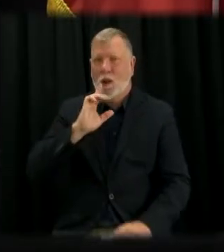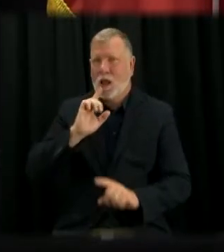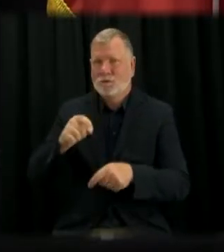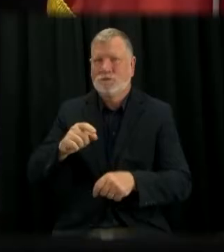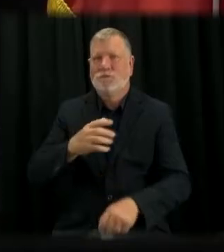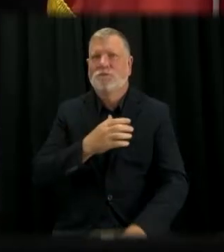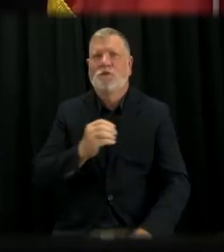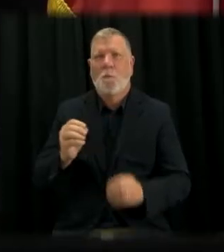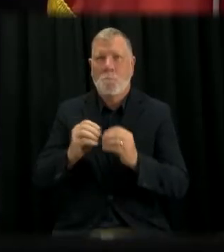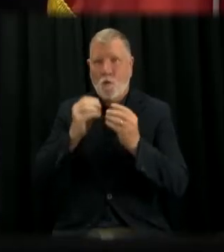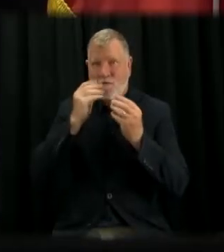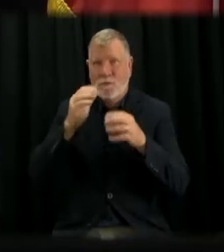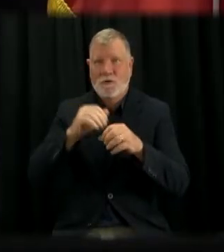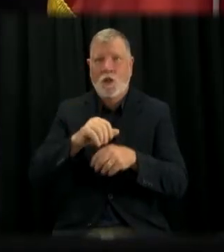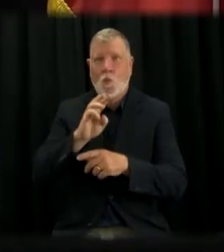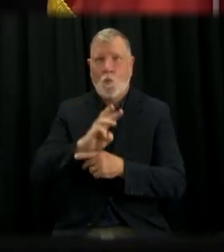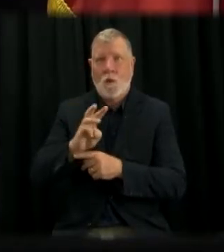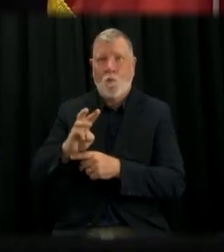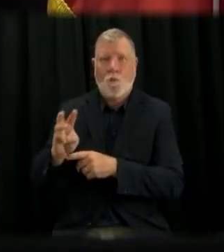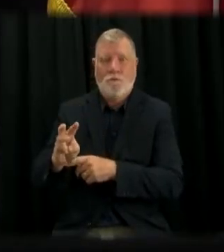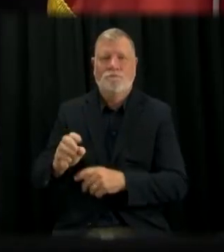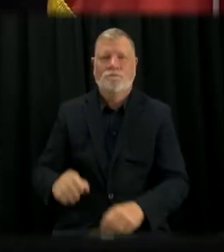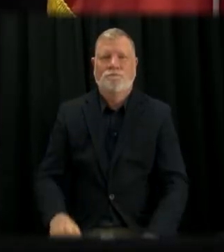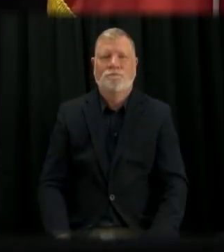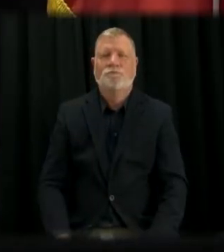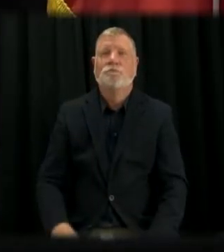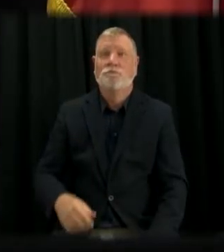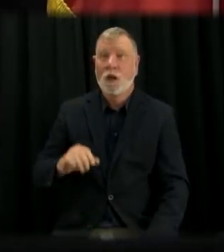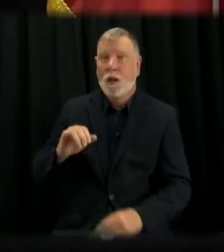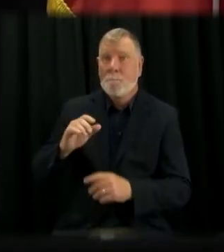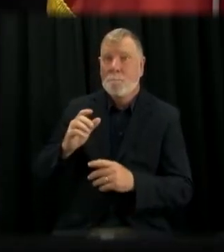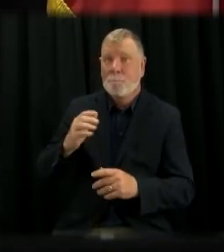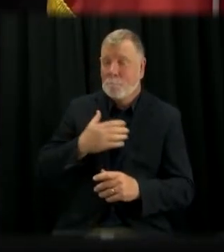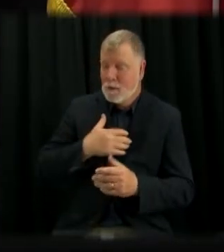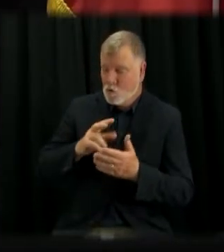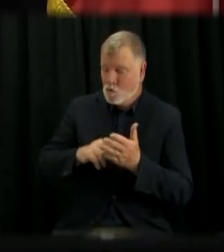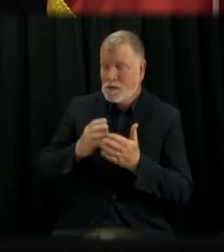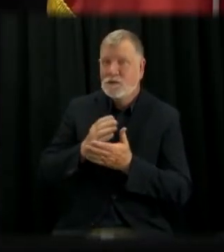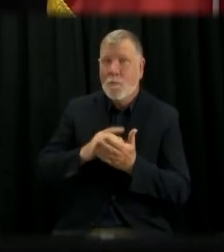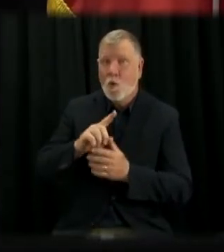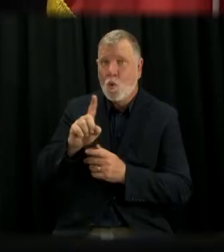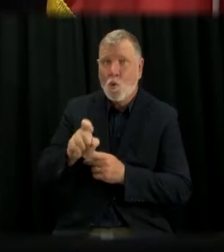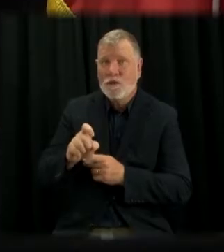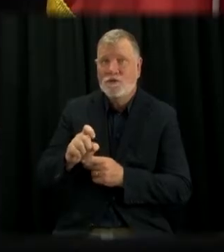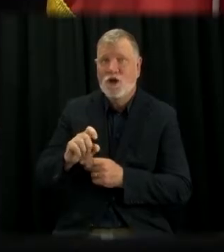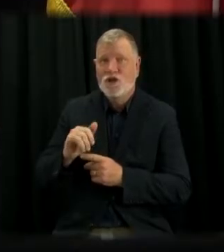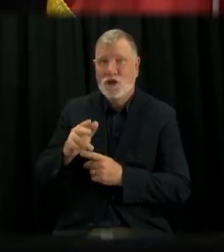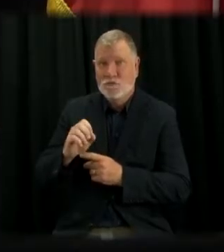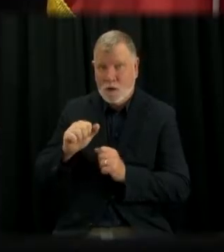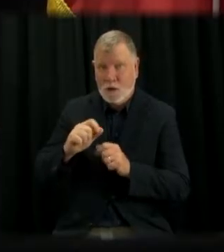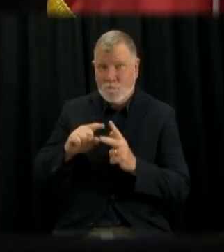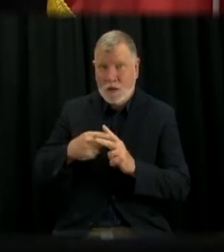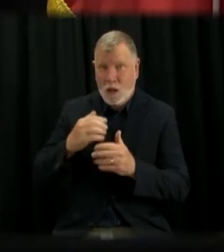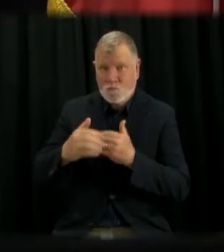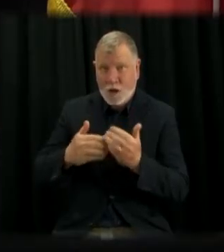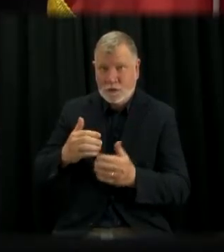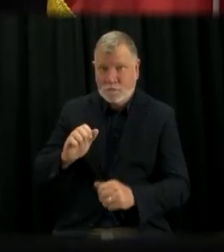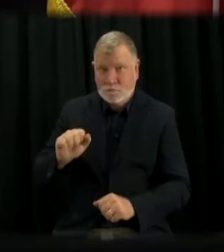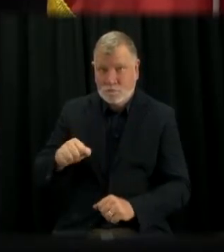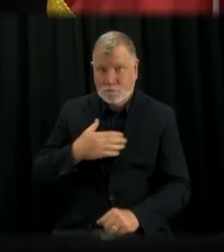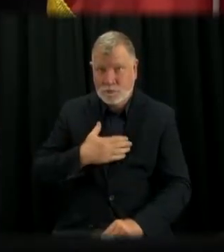luego en post. Y tienen más información en el website. Así que si podríamos, señora Jareco, podemos leer esas